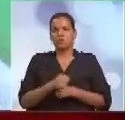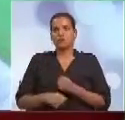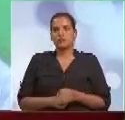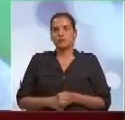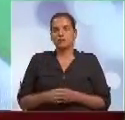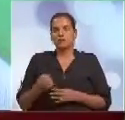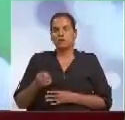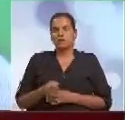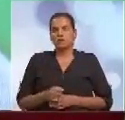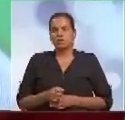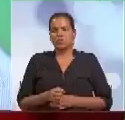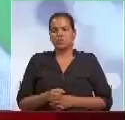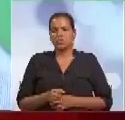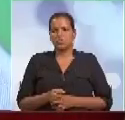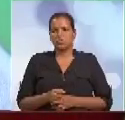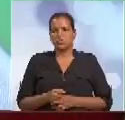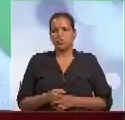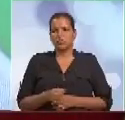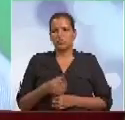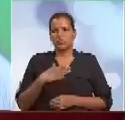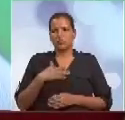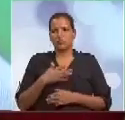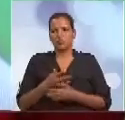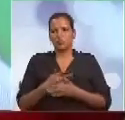mayor tiene ya